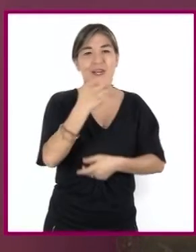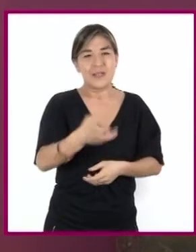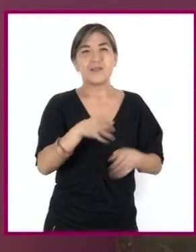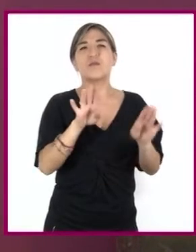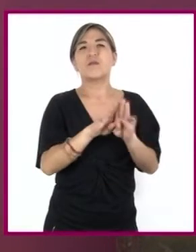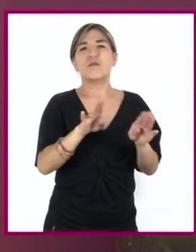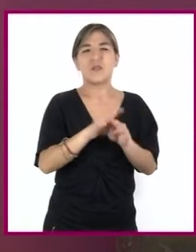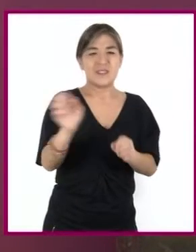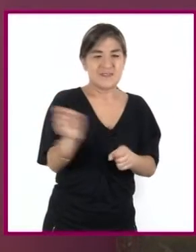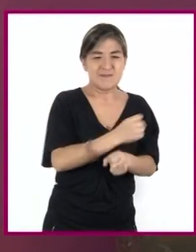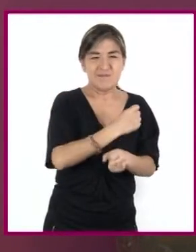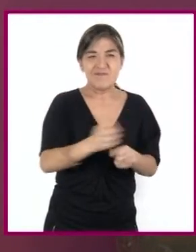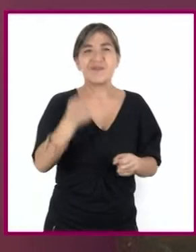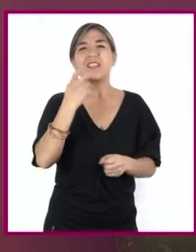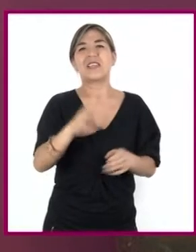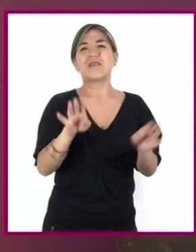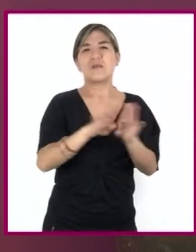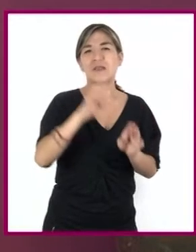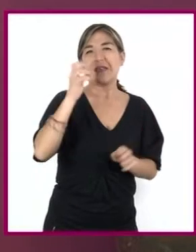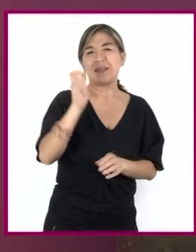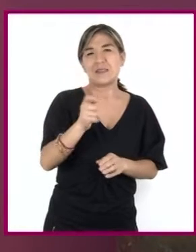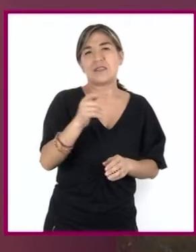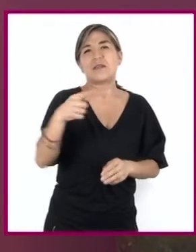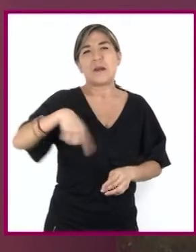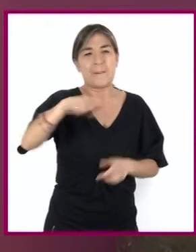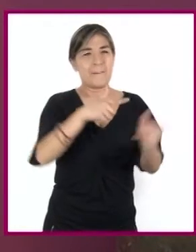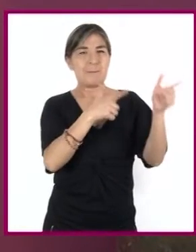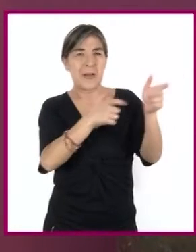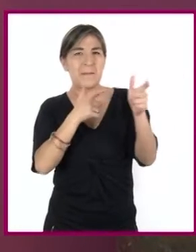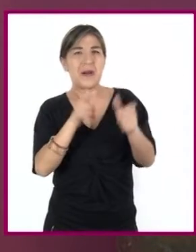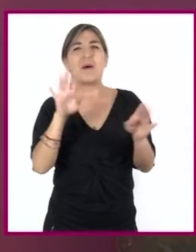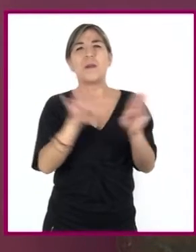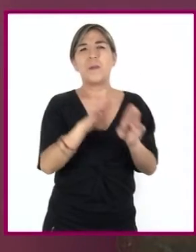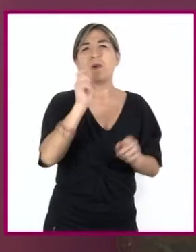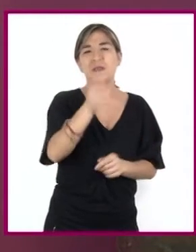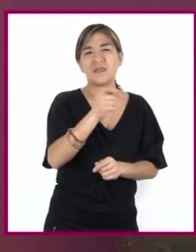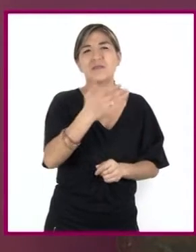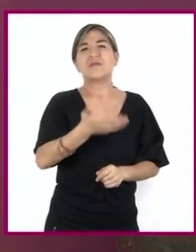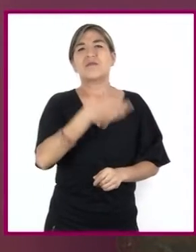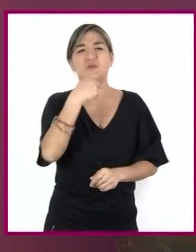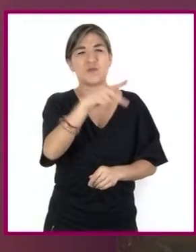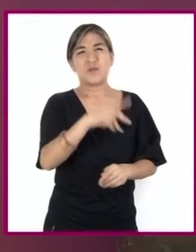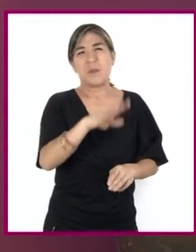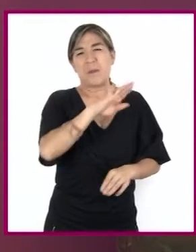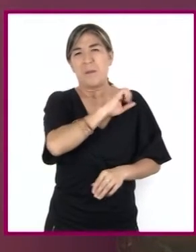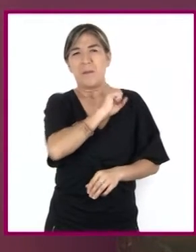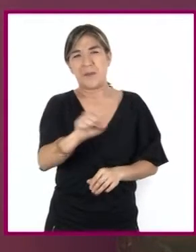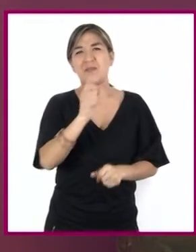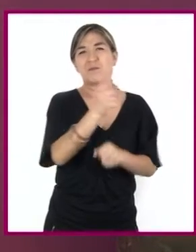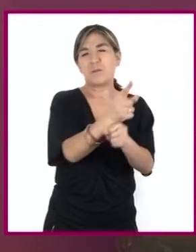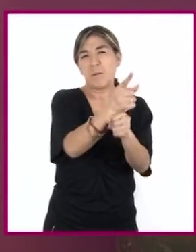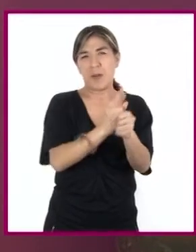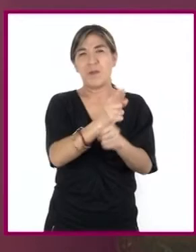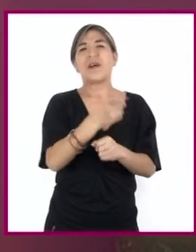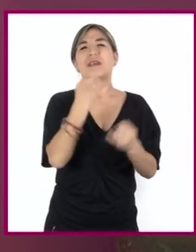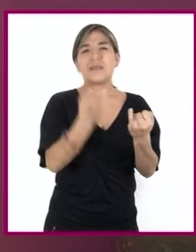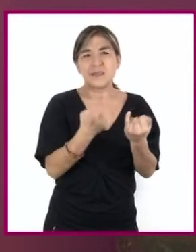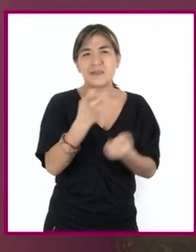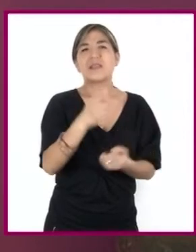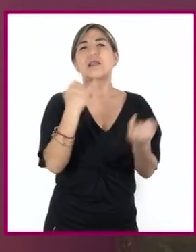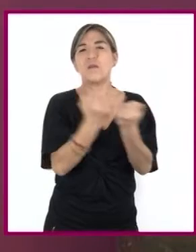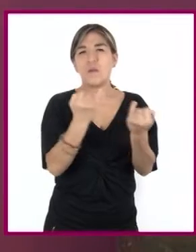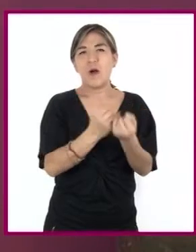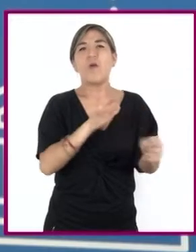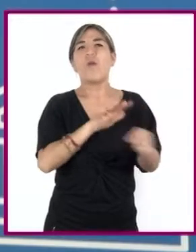de la violencia, del disparo de vuestros fusiles y de la potencia de vuestros cañones. ¿Qué otras cualidades tenéis?